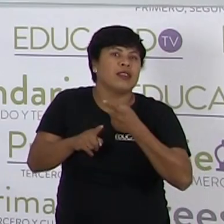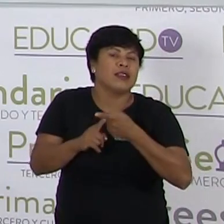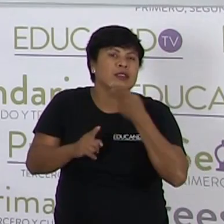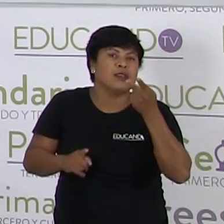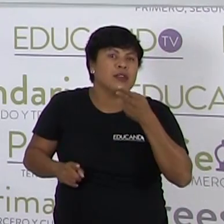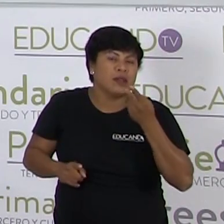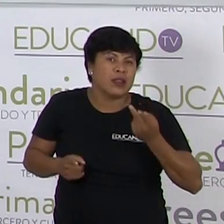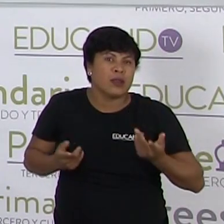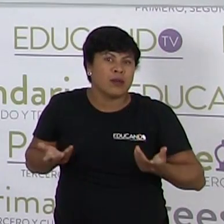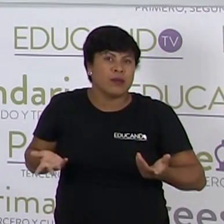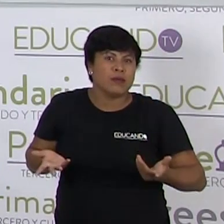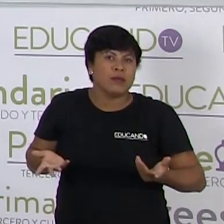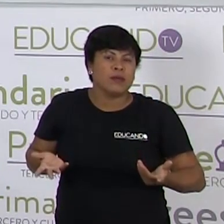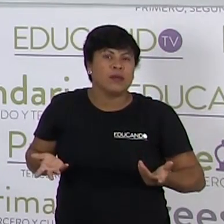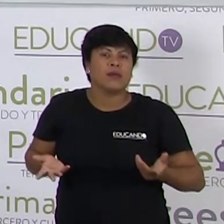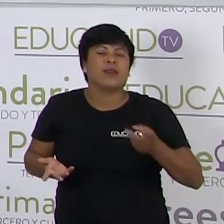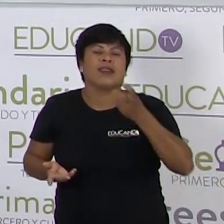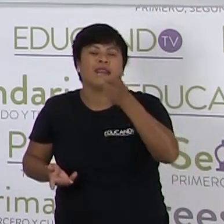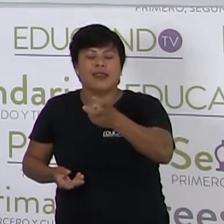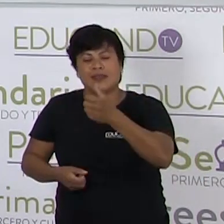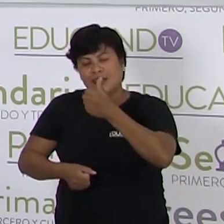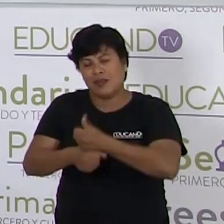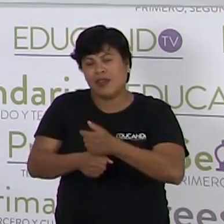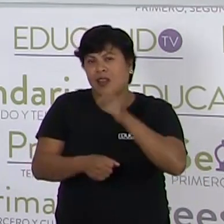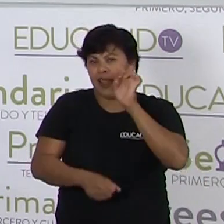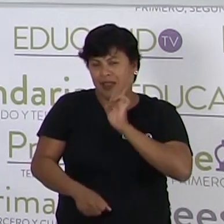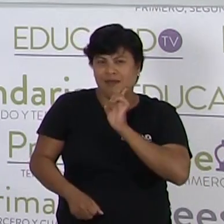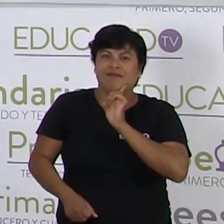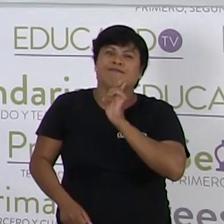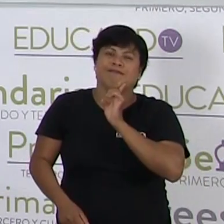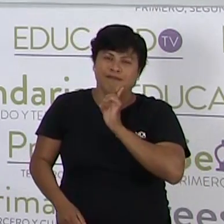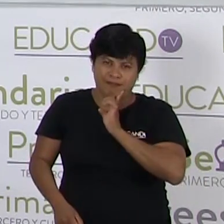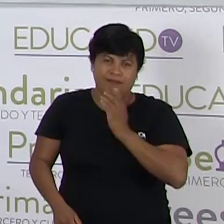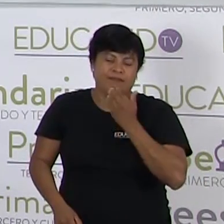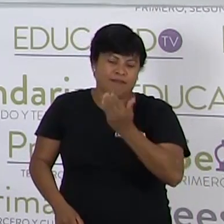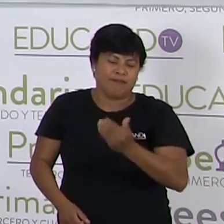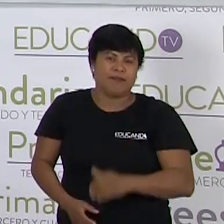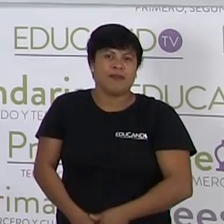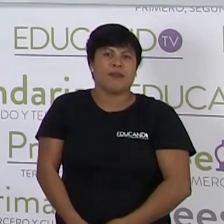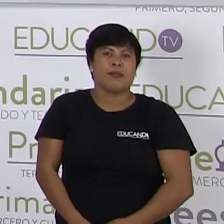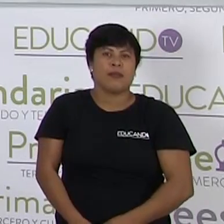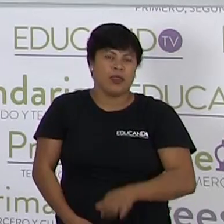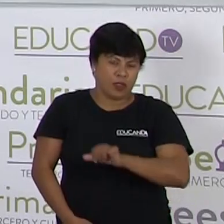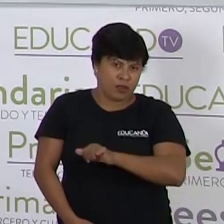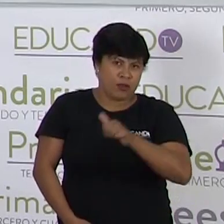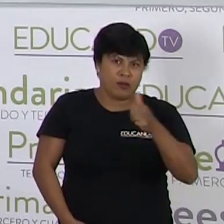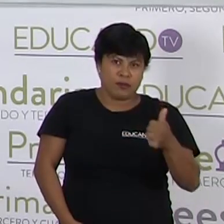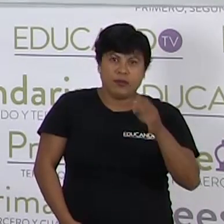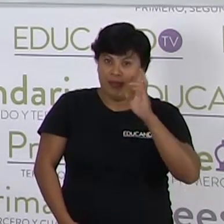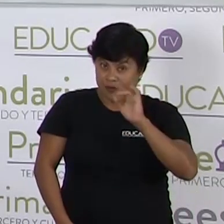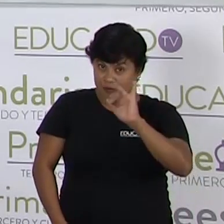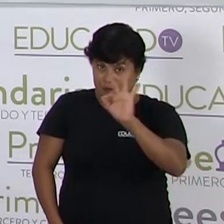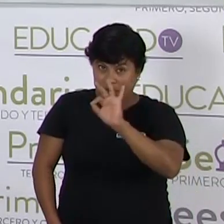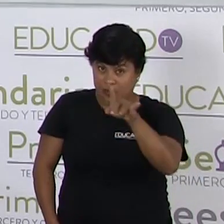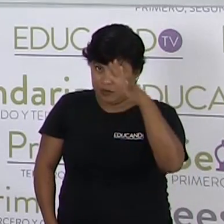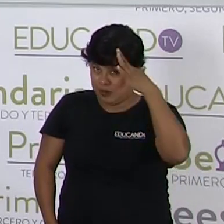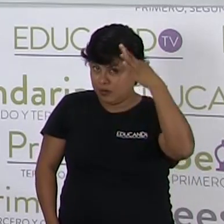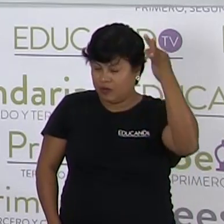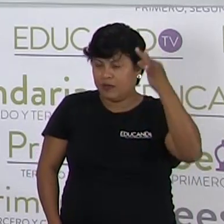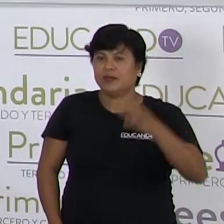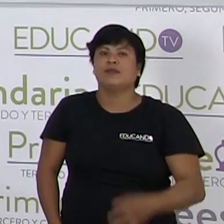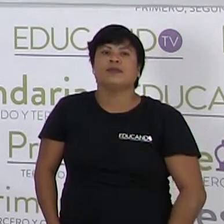hablando? De la abuela, muy bien. Vamos a ver si adivinan esta. Dice